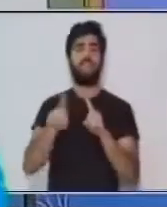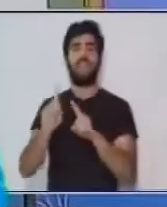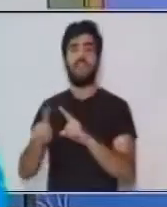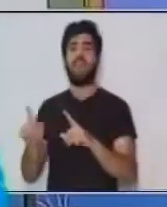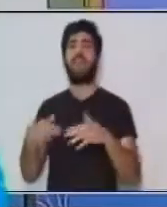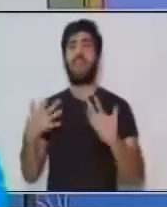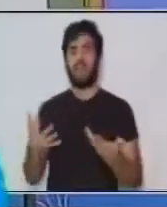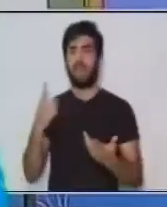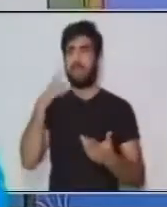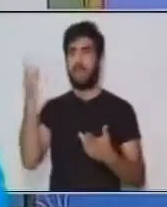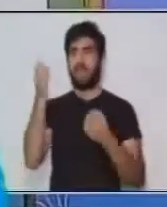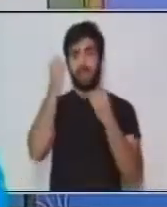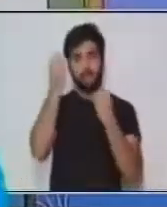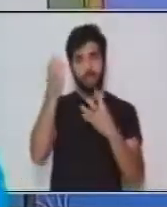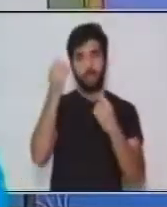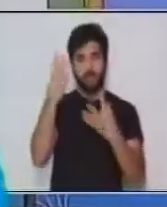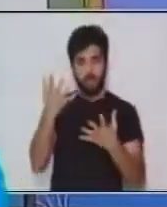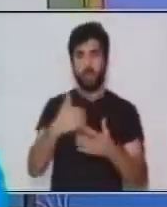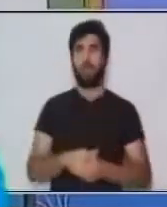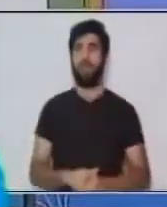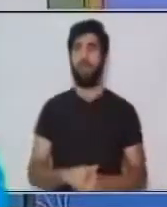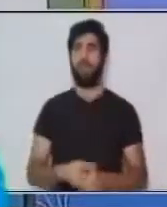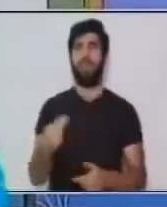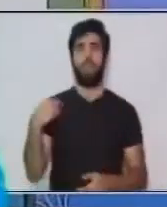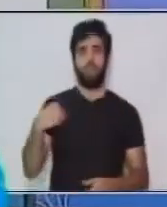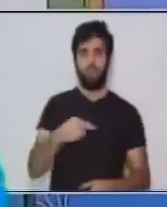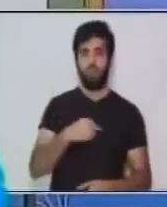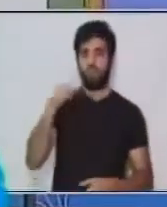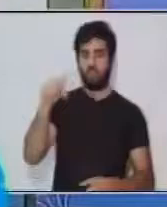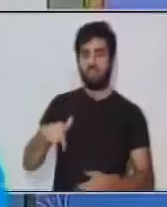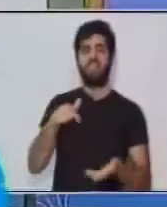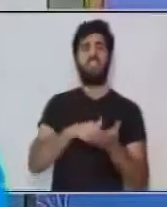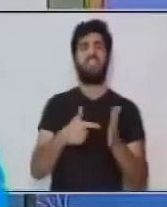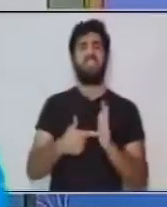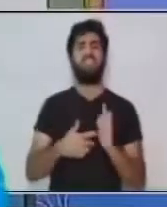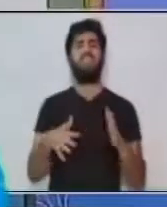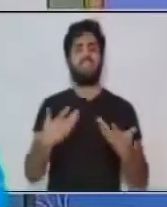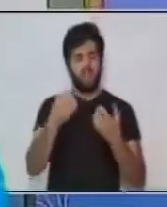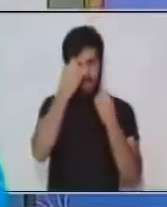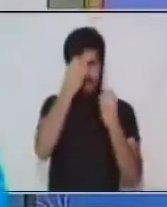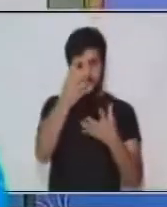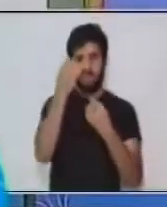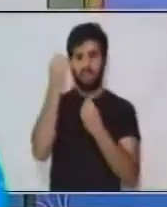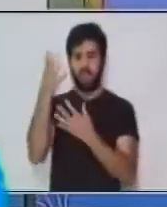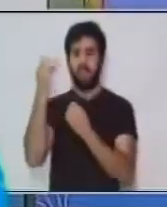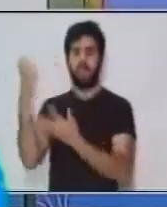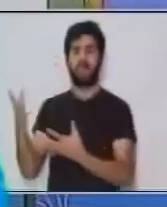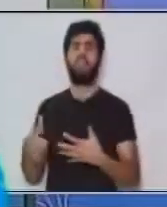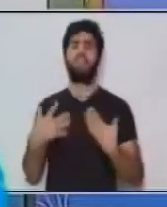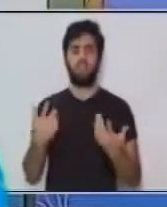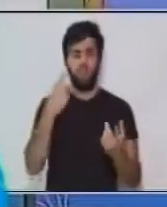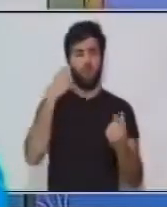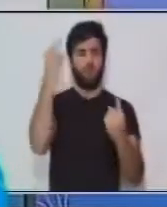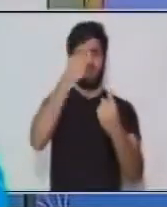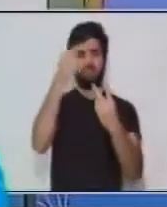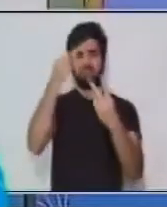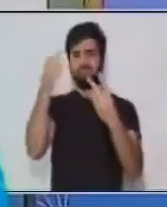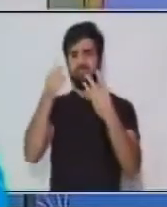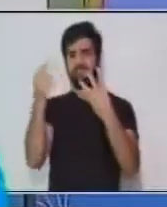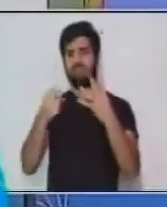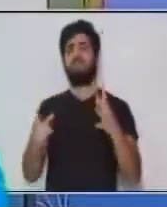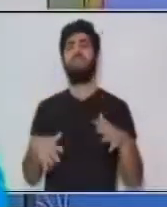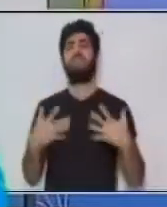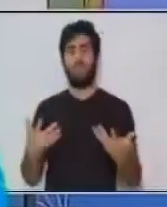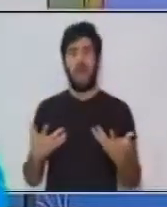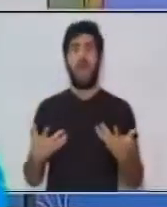de fuentes de información. ¿Y a qué es lo que nosotros le llamamos fuente de información? Van a ser todas aquellas